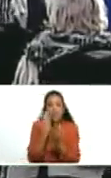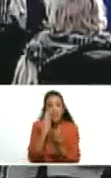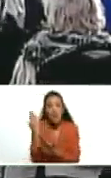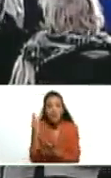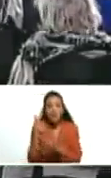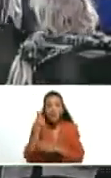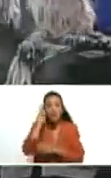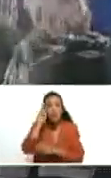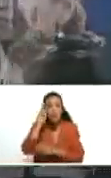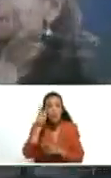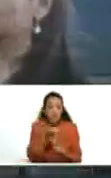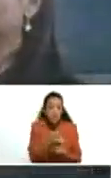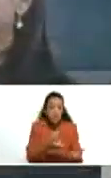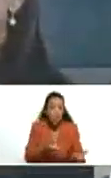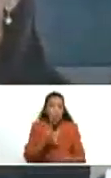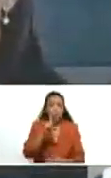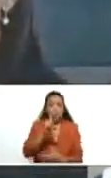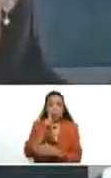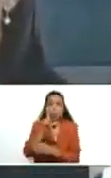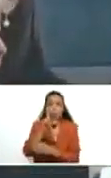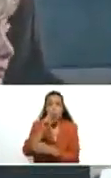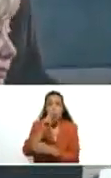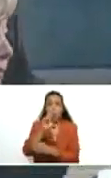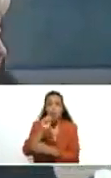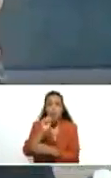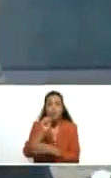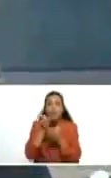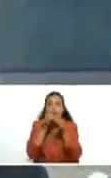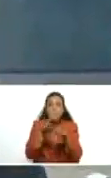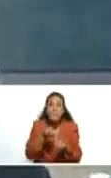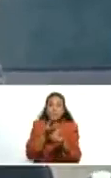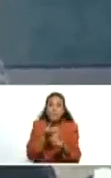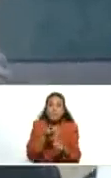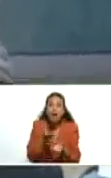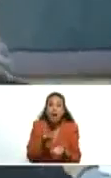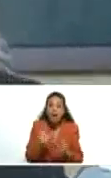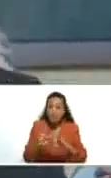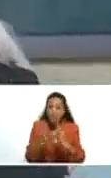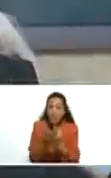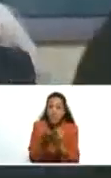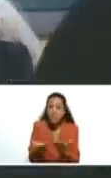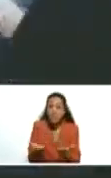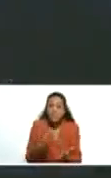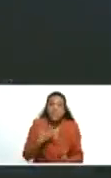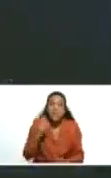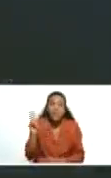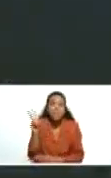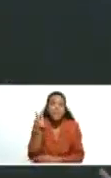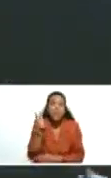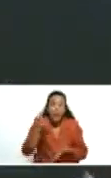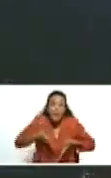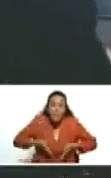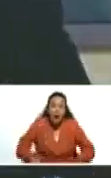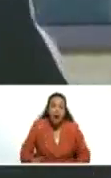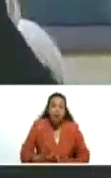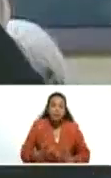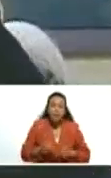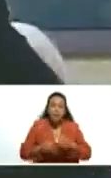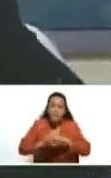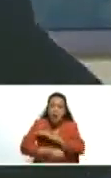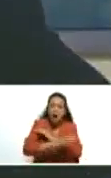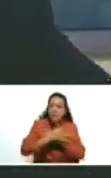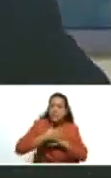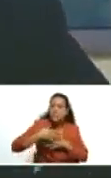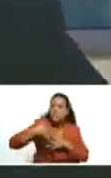del profesor Luis Acuña. Y el mensaje que ha enviado, parece que Venezuela pare ángeles para la